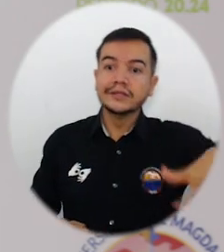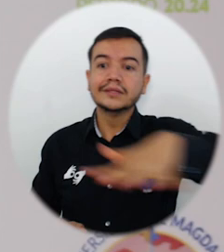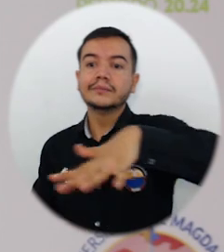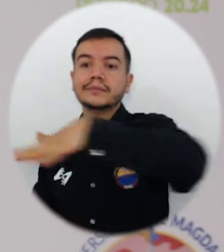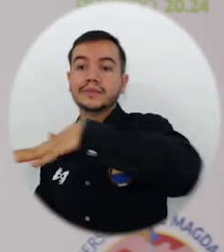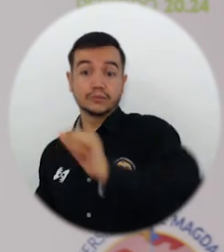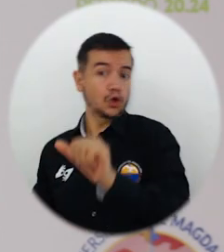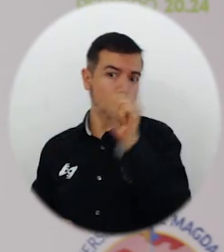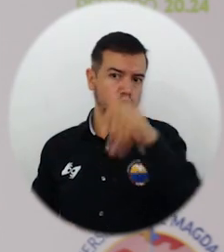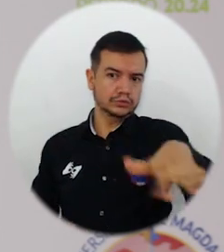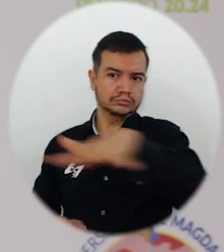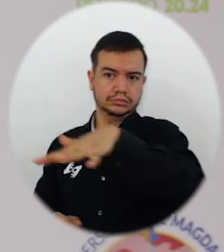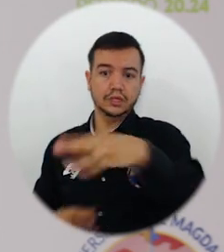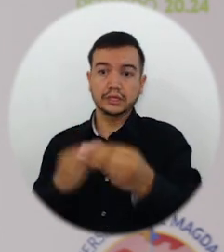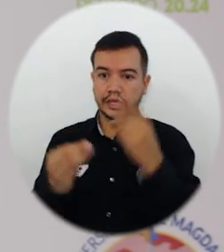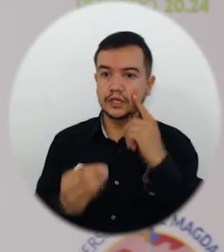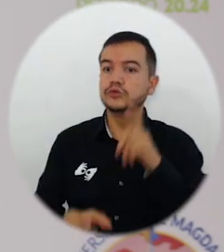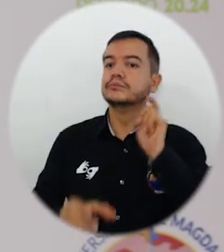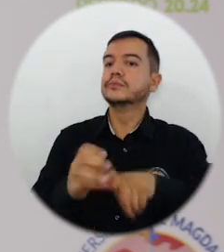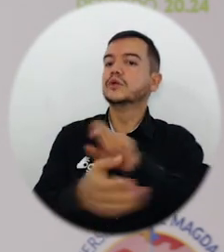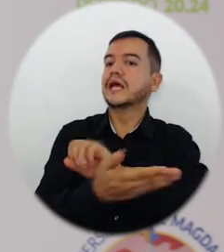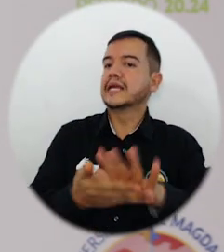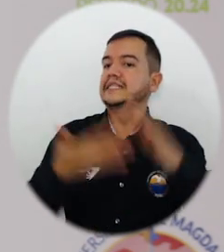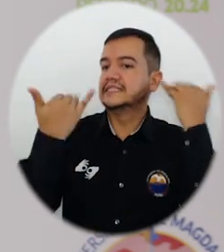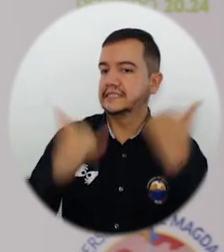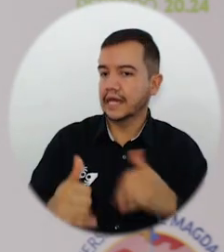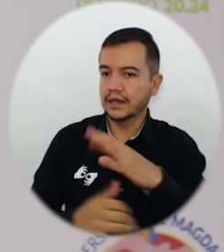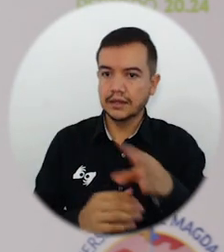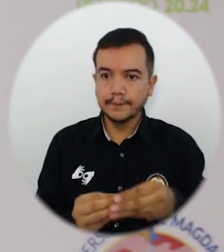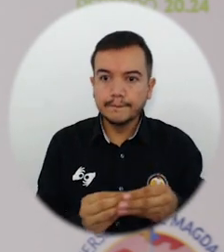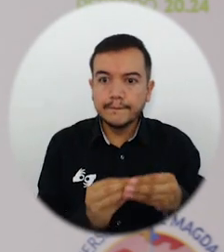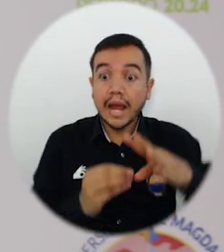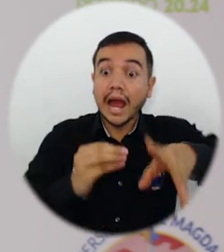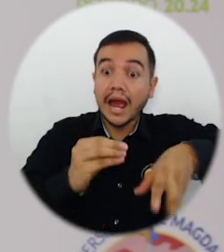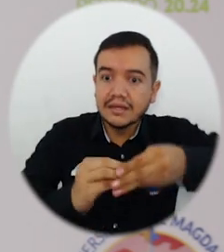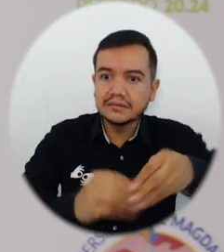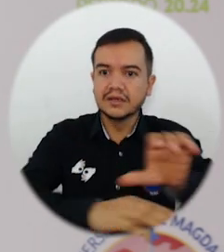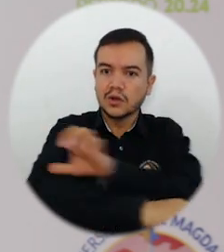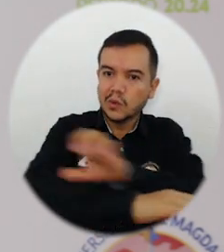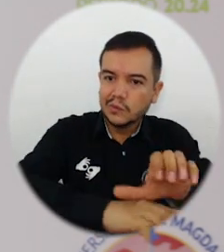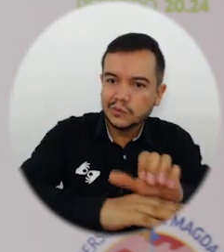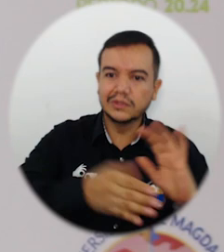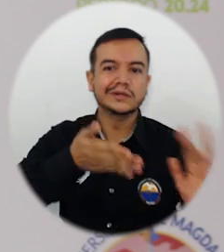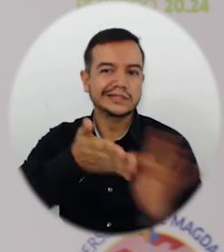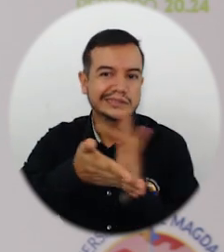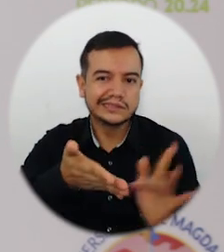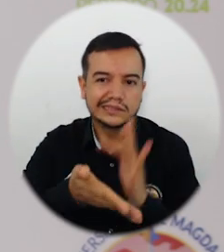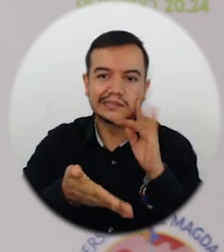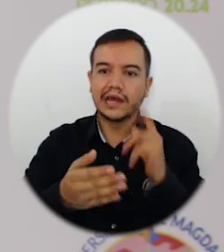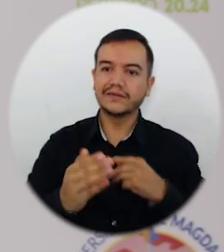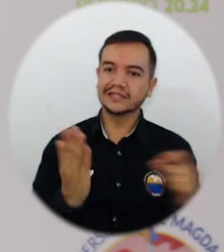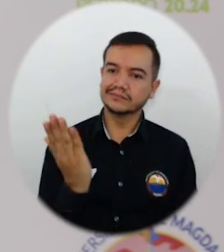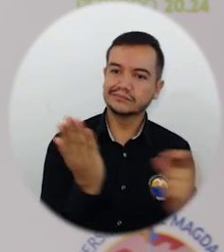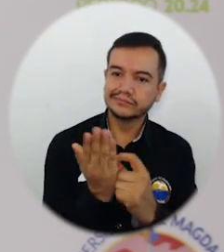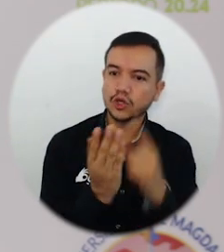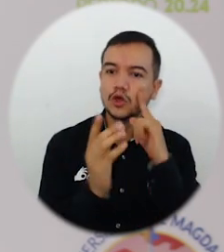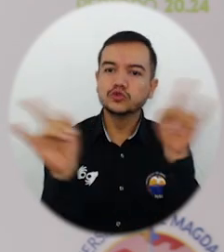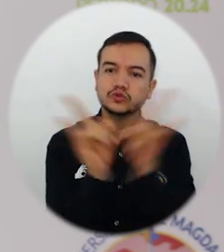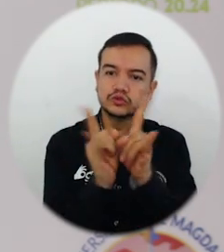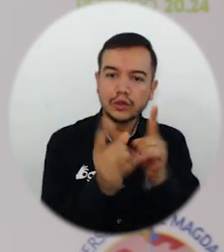han entregado computadores, tablets, paquetes de datos a los jóvenes. En nuestro departamento no ha sucedido